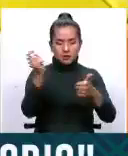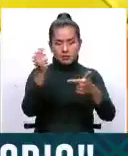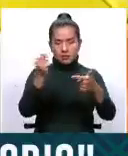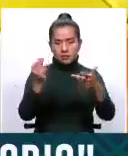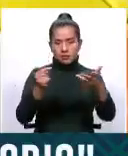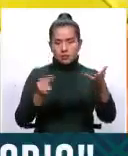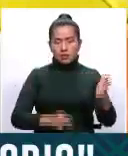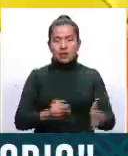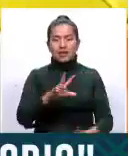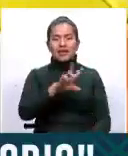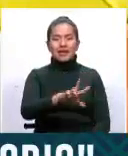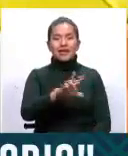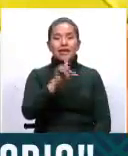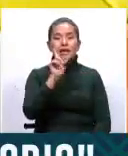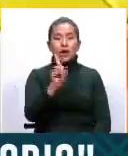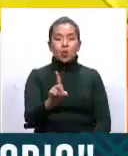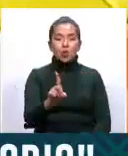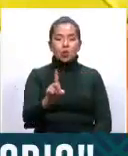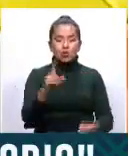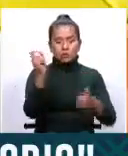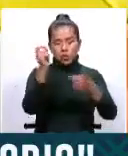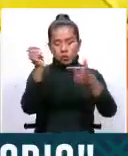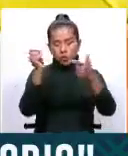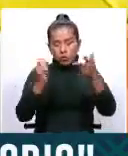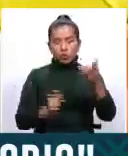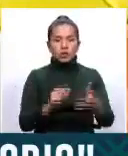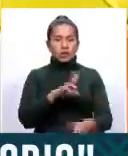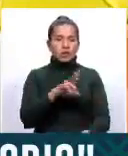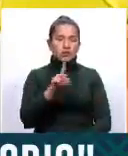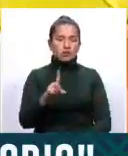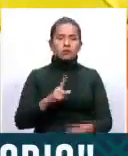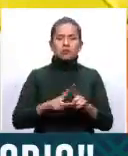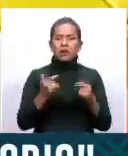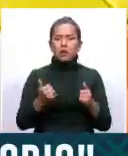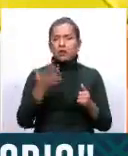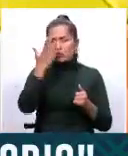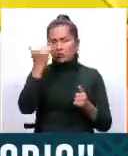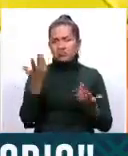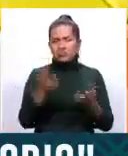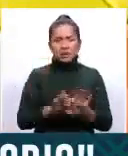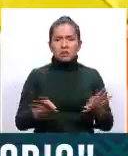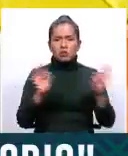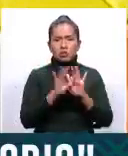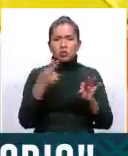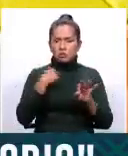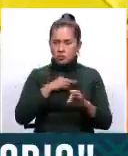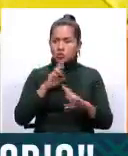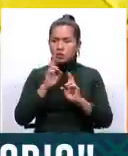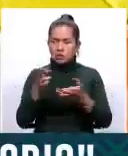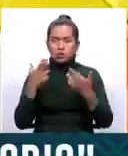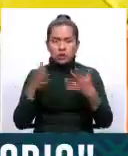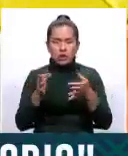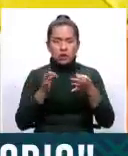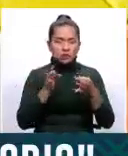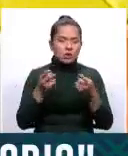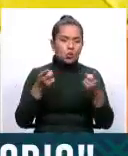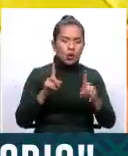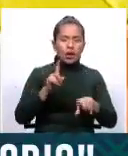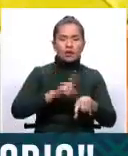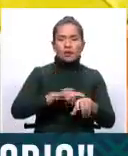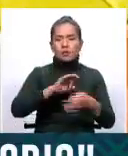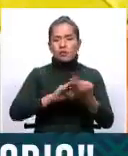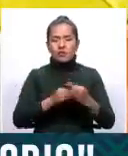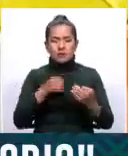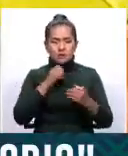los 31 puntos. ¿Por qué es muy importante hacer referencia a esta respuesta que se dio? Que como ustedes pueden